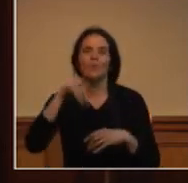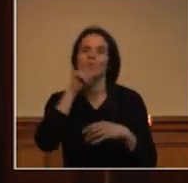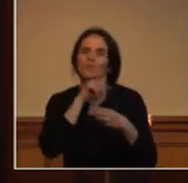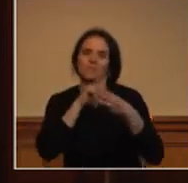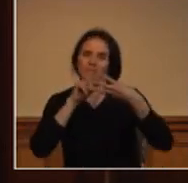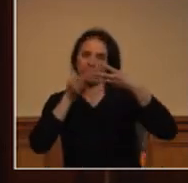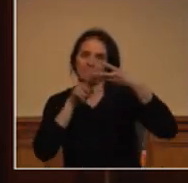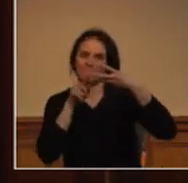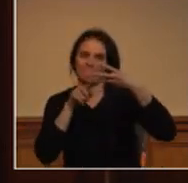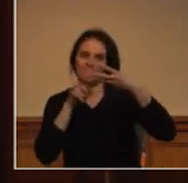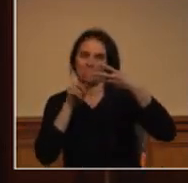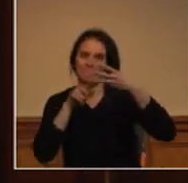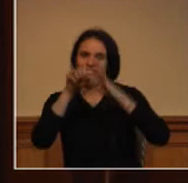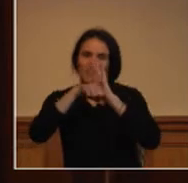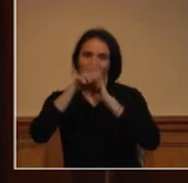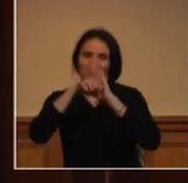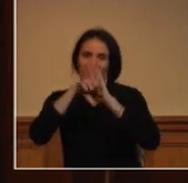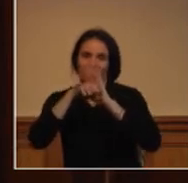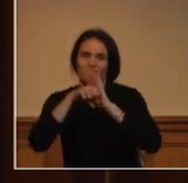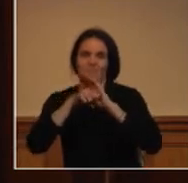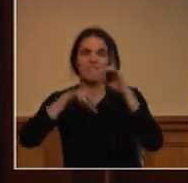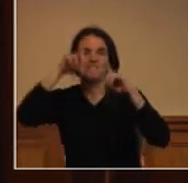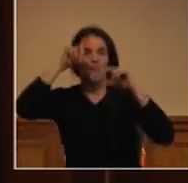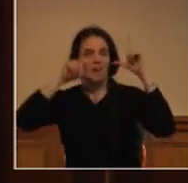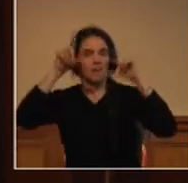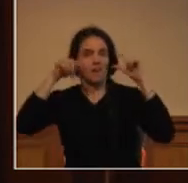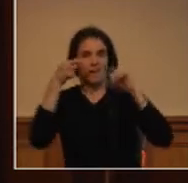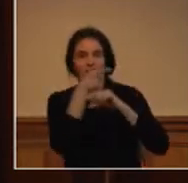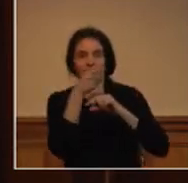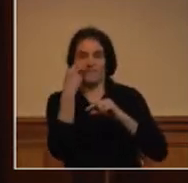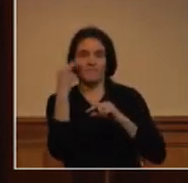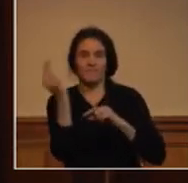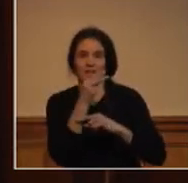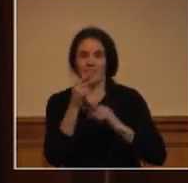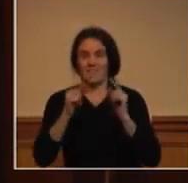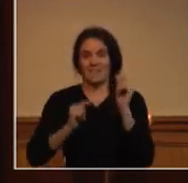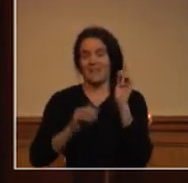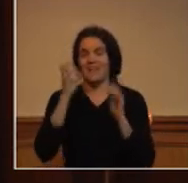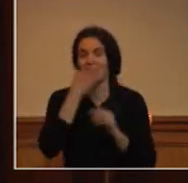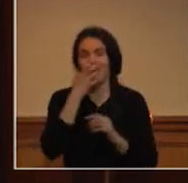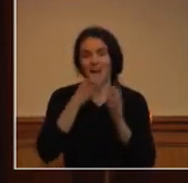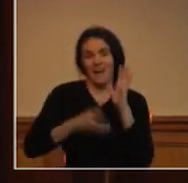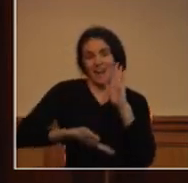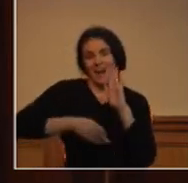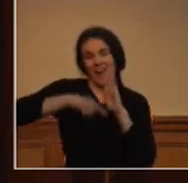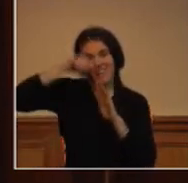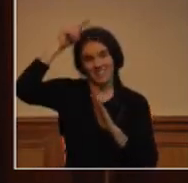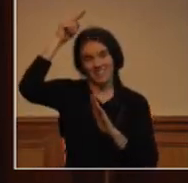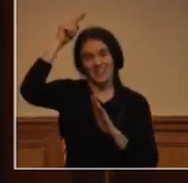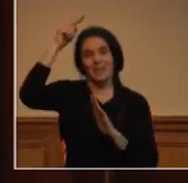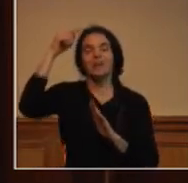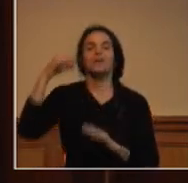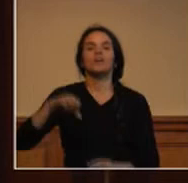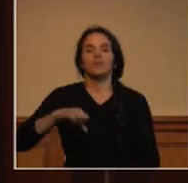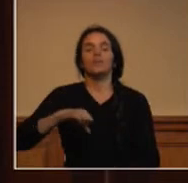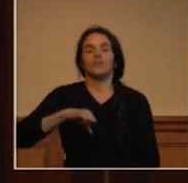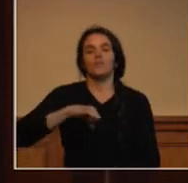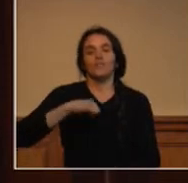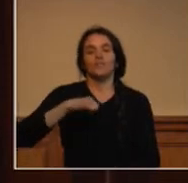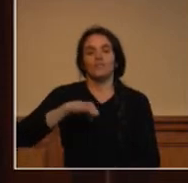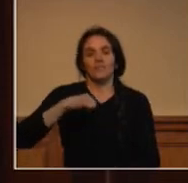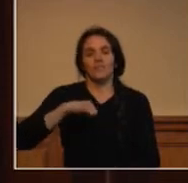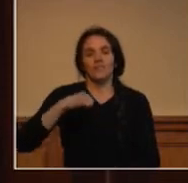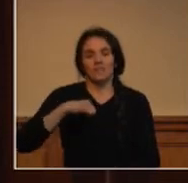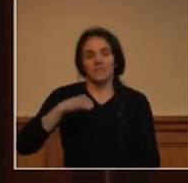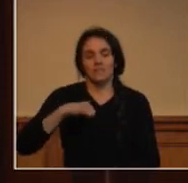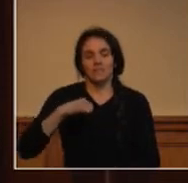Esa barrita naranja altísima dice que la gran mayoría de chicos, cerca del 80%, la